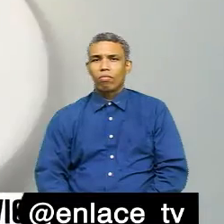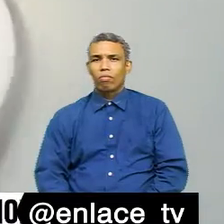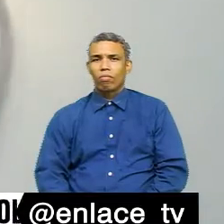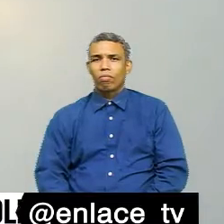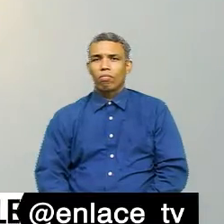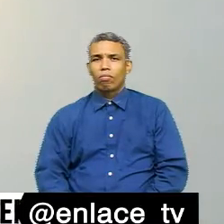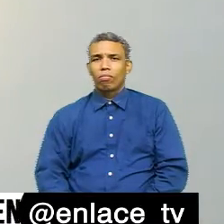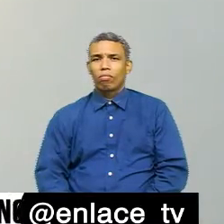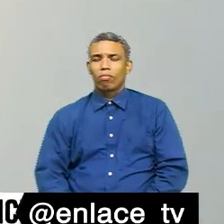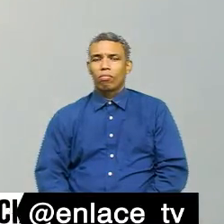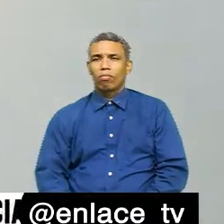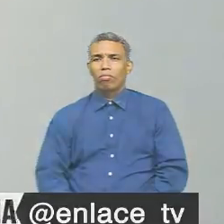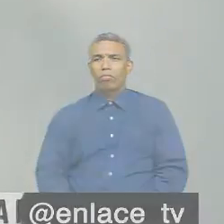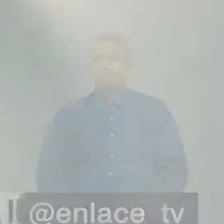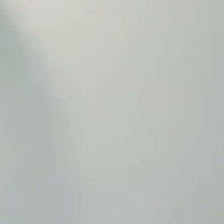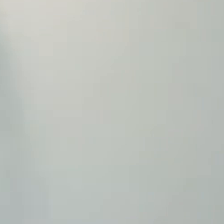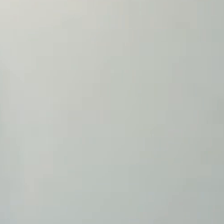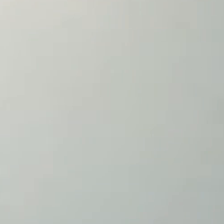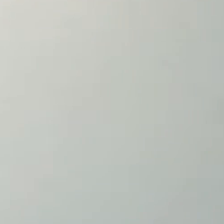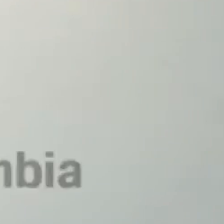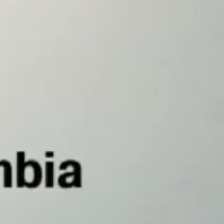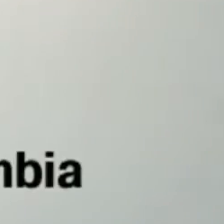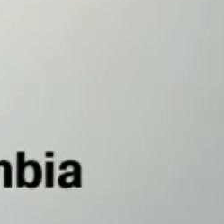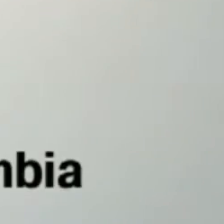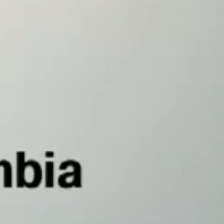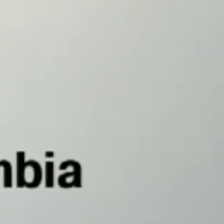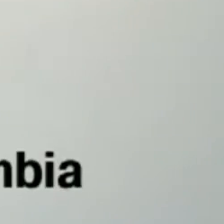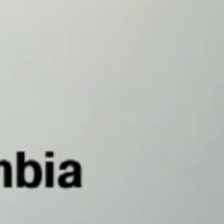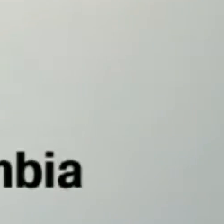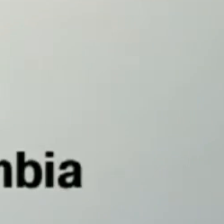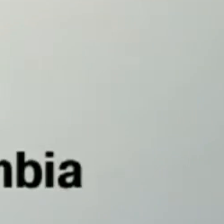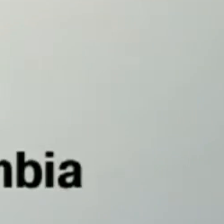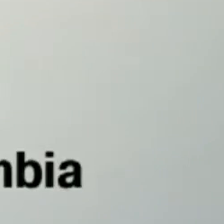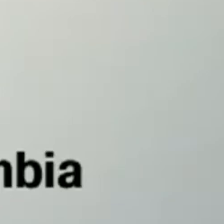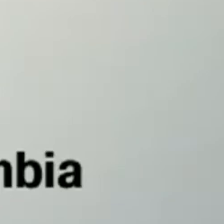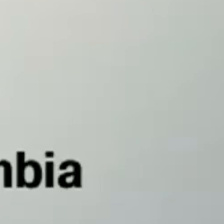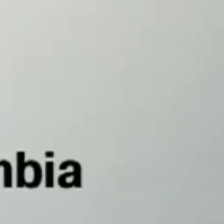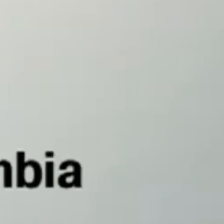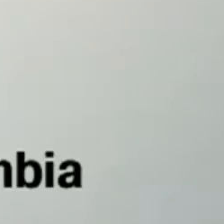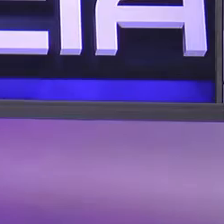Restaurante El Machín Gourmet, ahora en su nueva sede en el barrio Colombia.